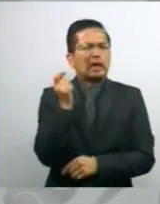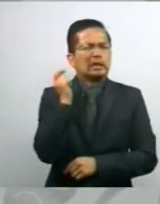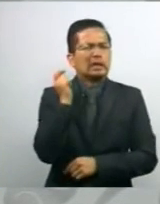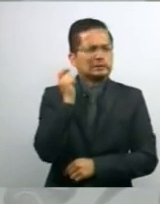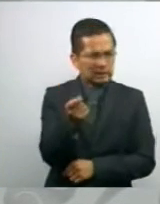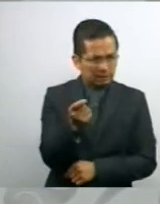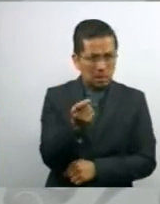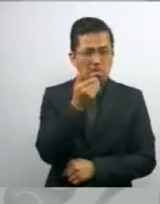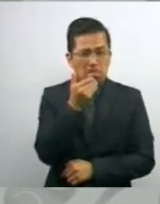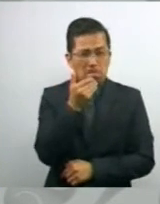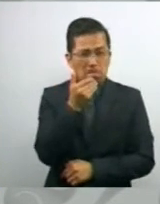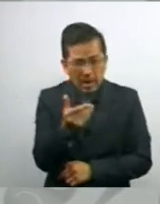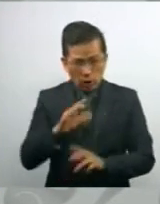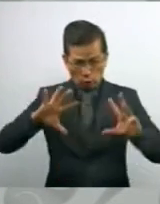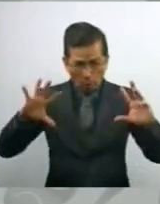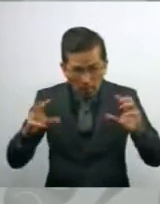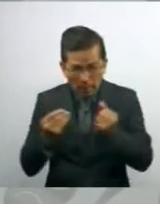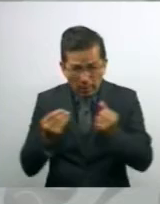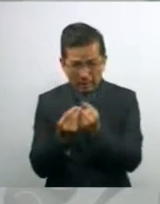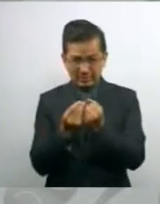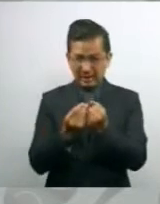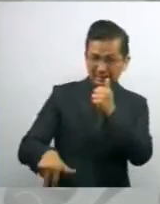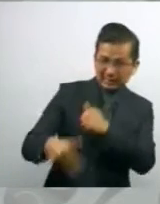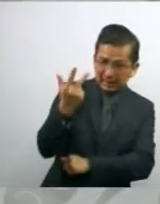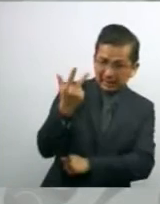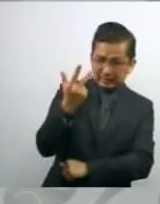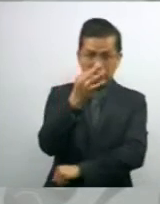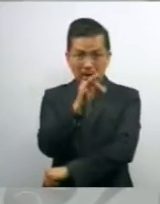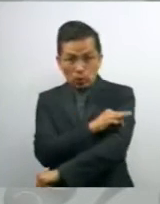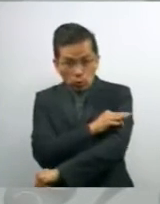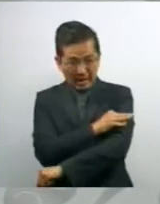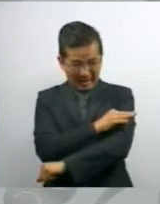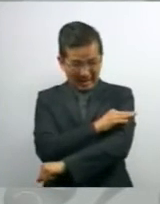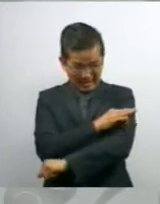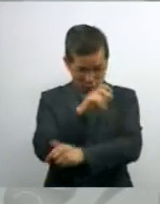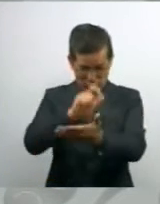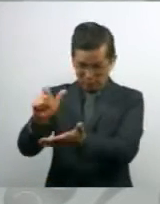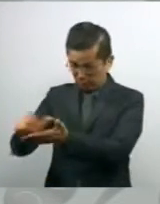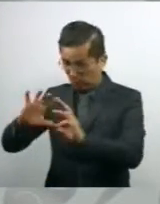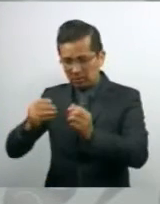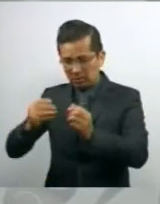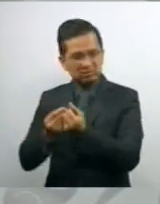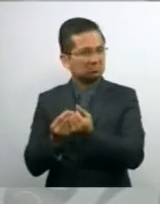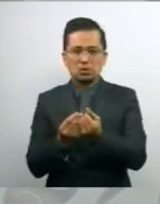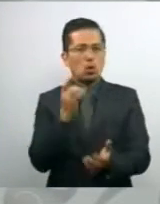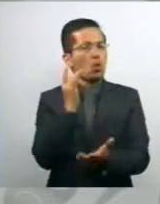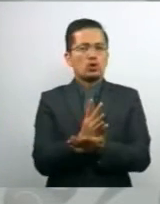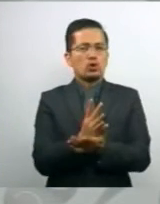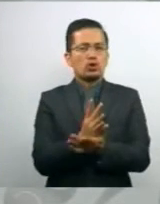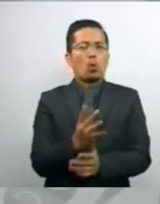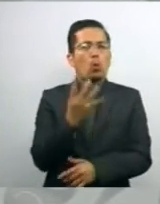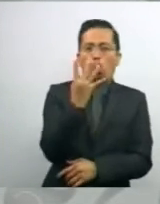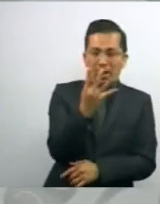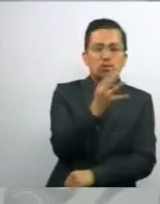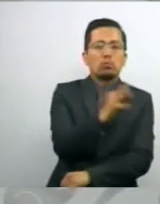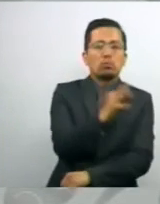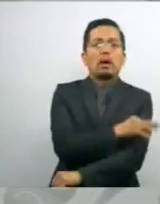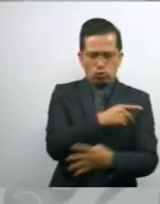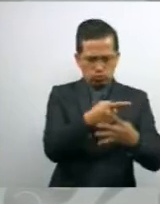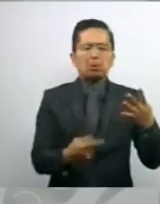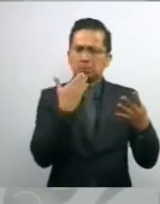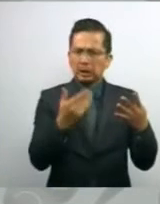compra completa de las 13 vacunas que se ocupan en nuestro país, solamente de 4 se hizo la compra al 100%. Desde